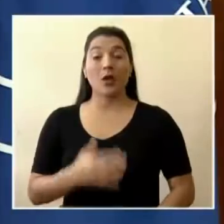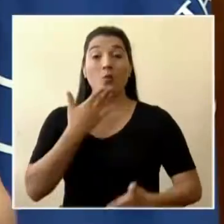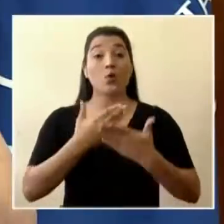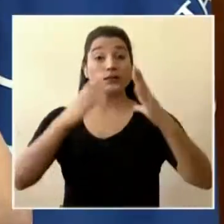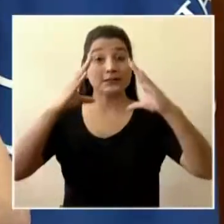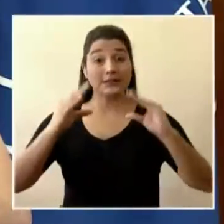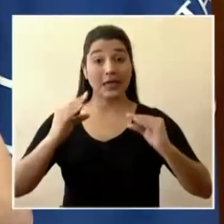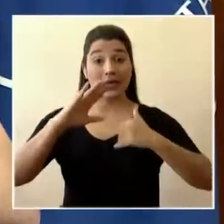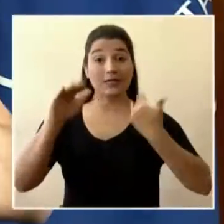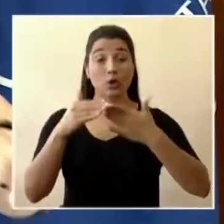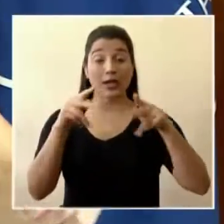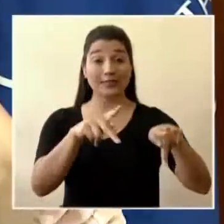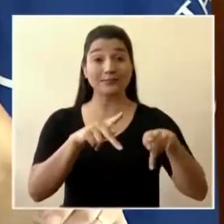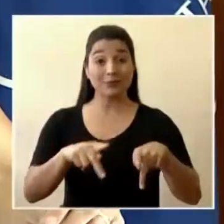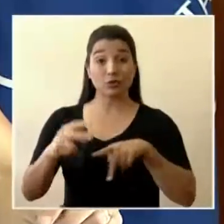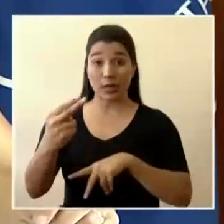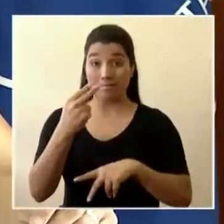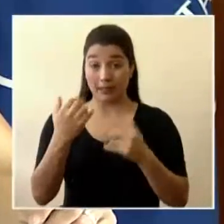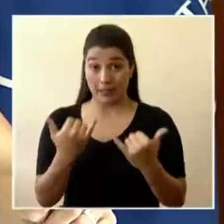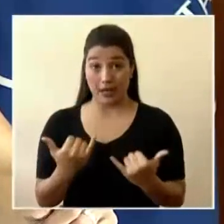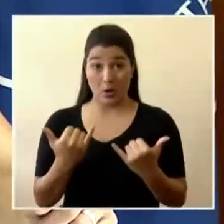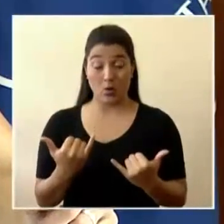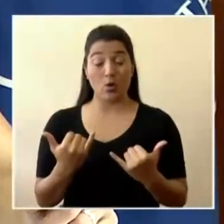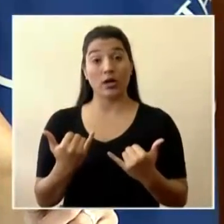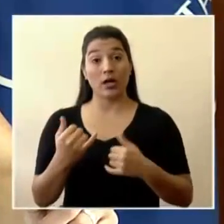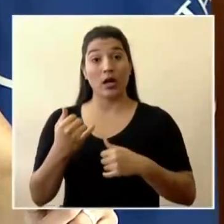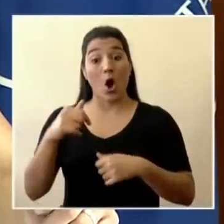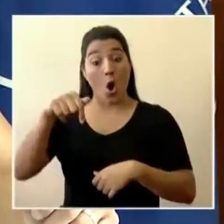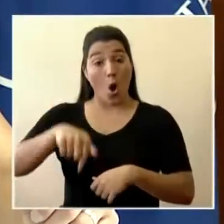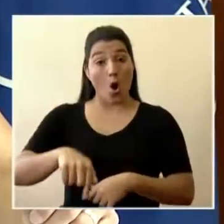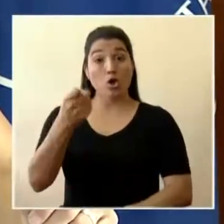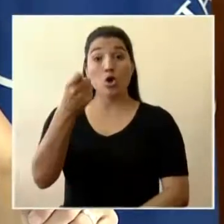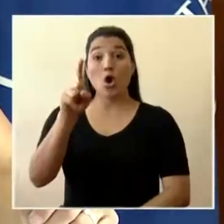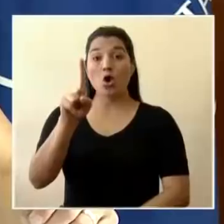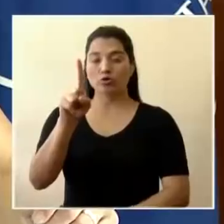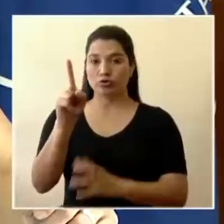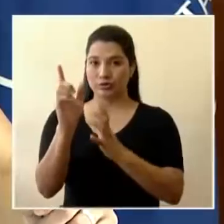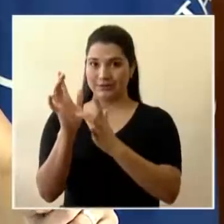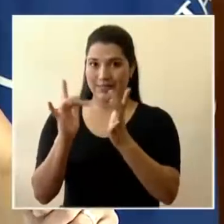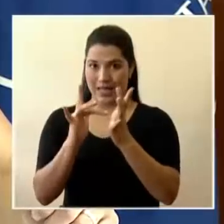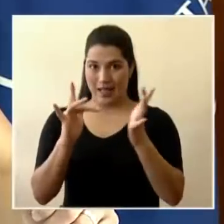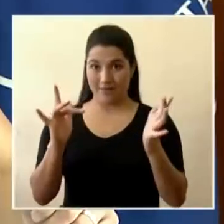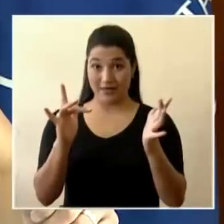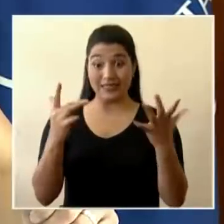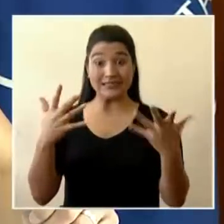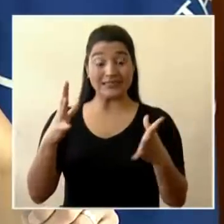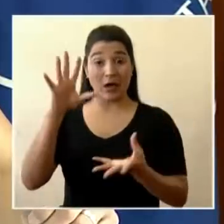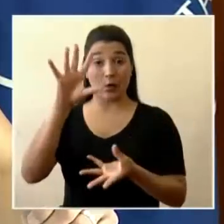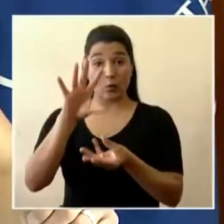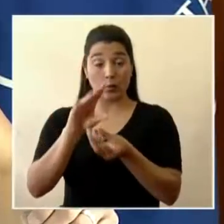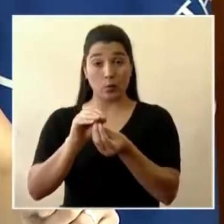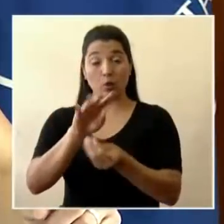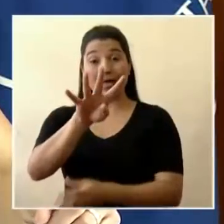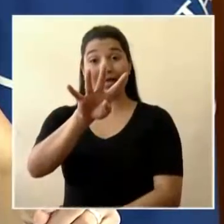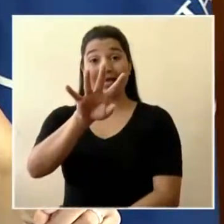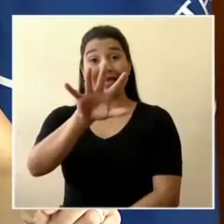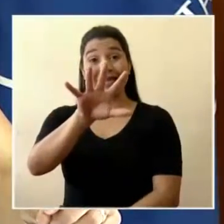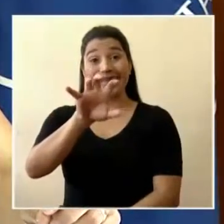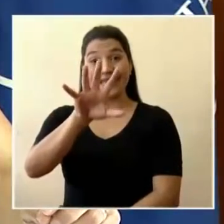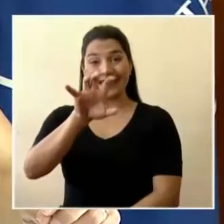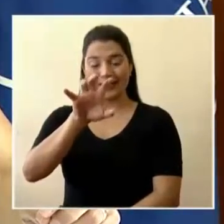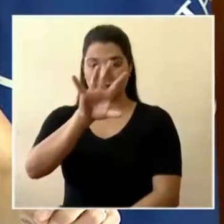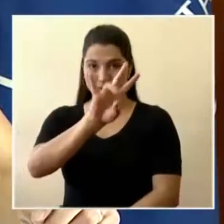las personas que están sintonizando la transmisión. Al ser el 11 de abril, se registran 577